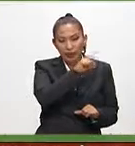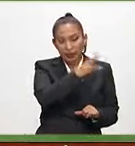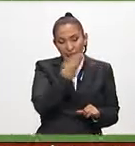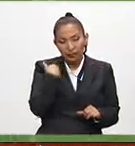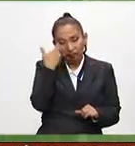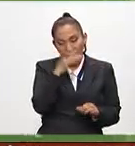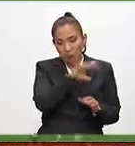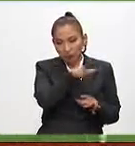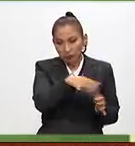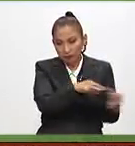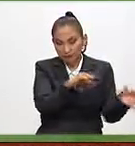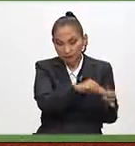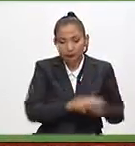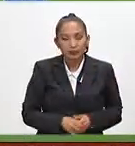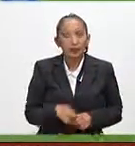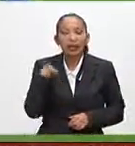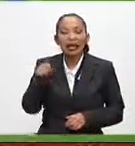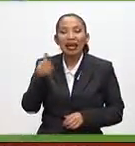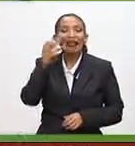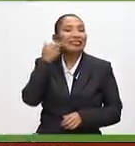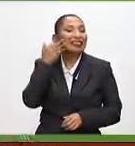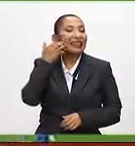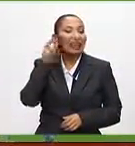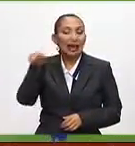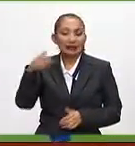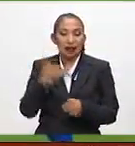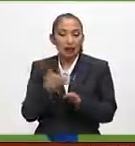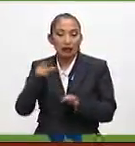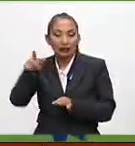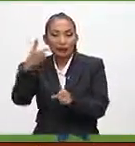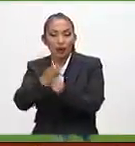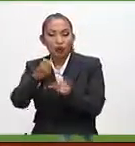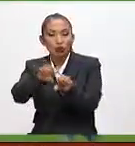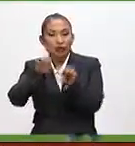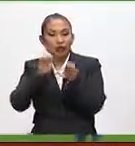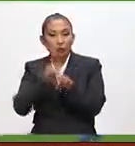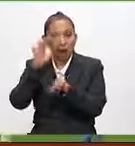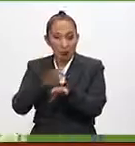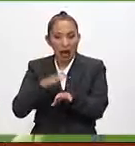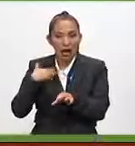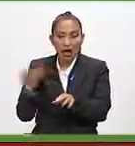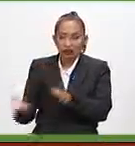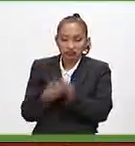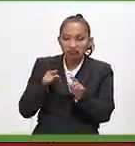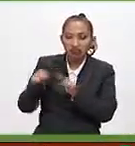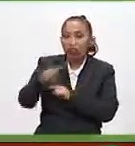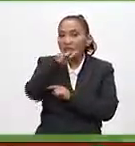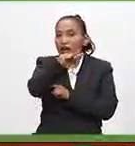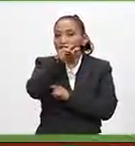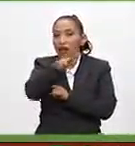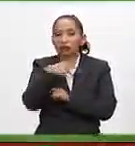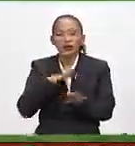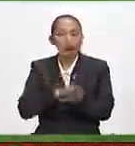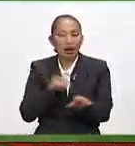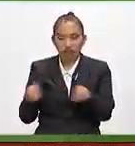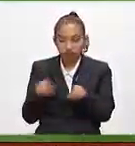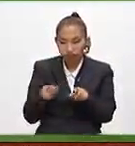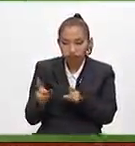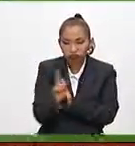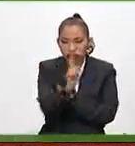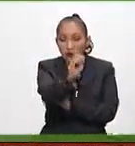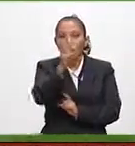ya lo estaremos platicando más adelante. Y los Tigres son en este momento el segundo equipo del torneo con más remates, con 18, y el que más mueve el balón